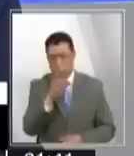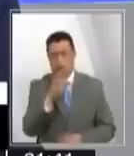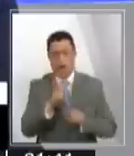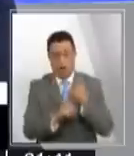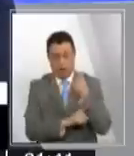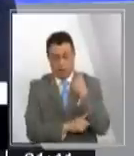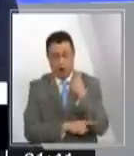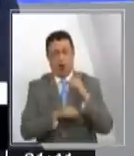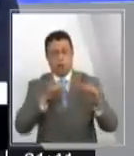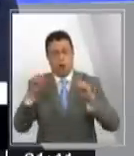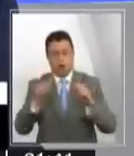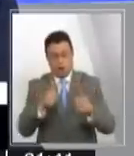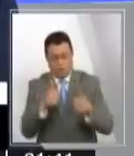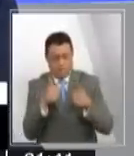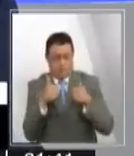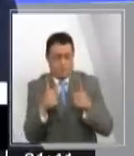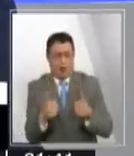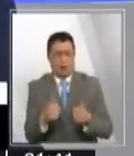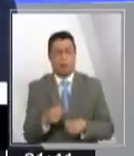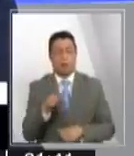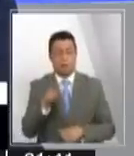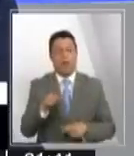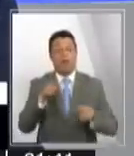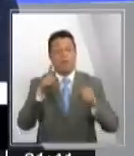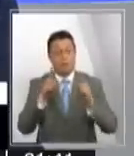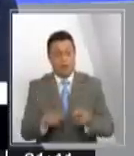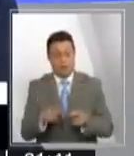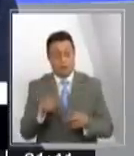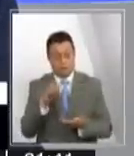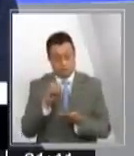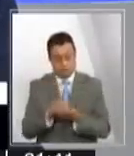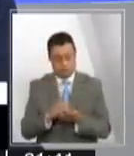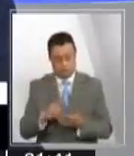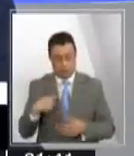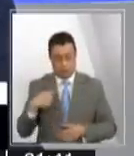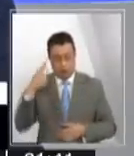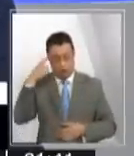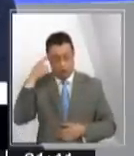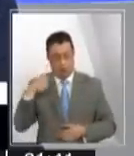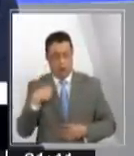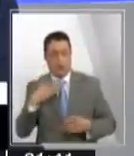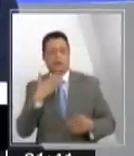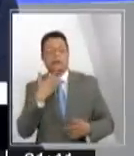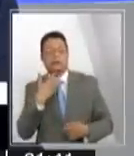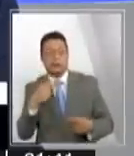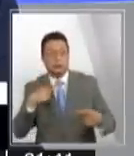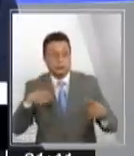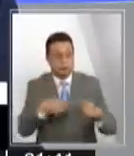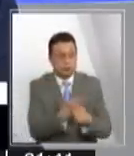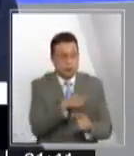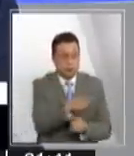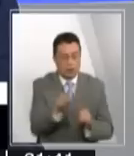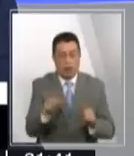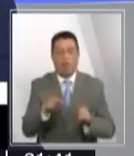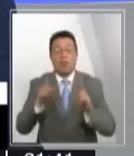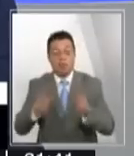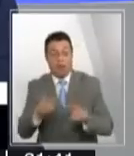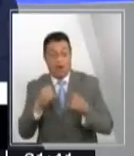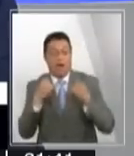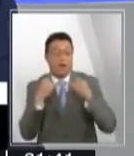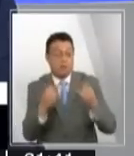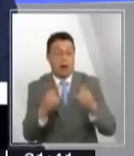como político. Quien tiene que tomar nota de sus conflictos de interés, quien tiene que informarlos y